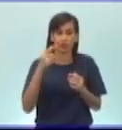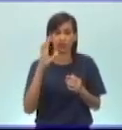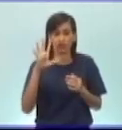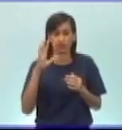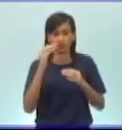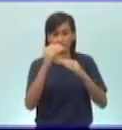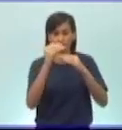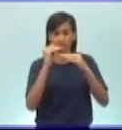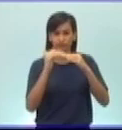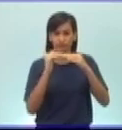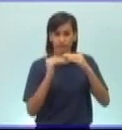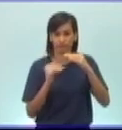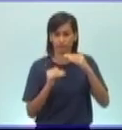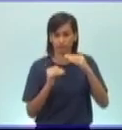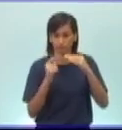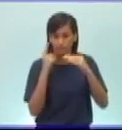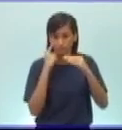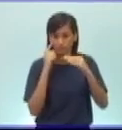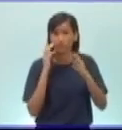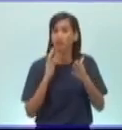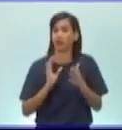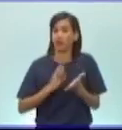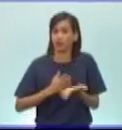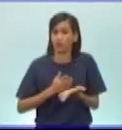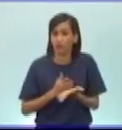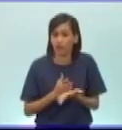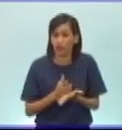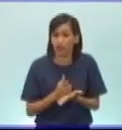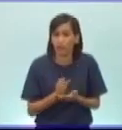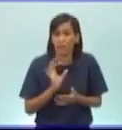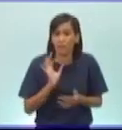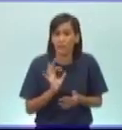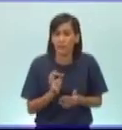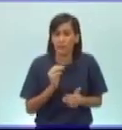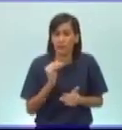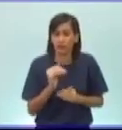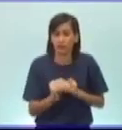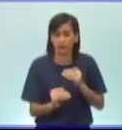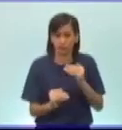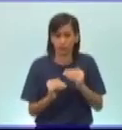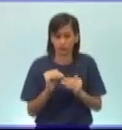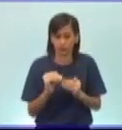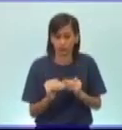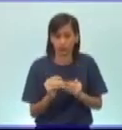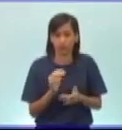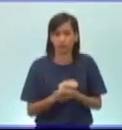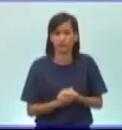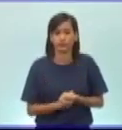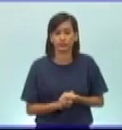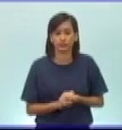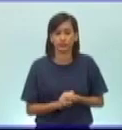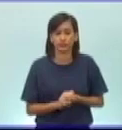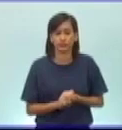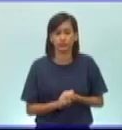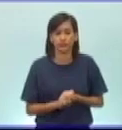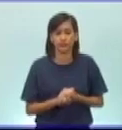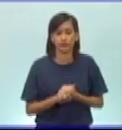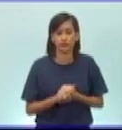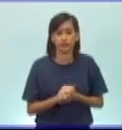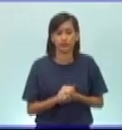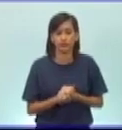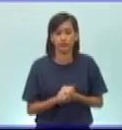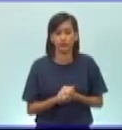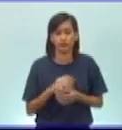seguimos el mismo orden como si estuviéramos trabajando con números naturales. Adicionamos primero, porque aparece primero que la sustracción, y al final